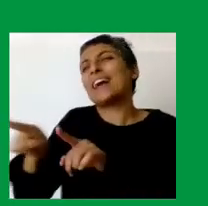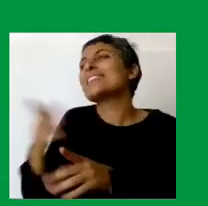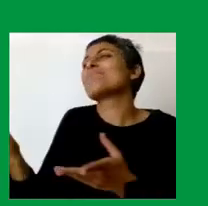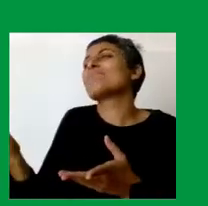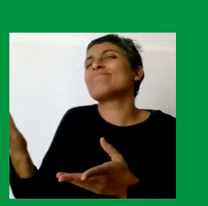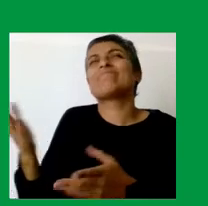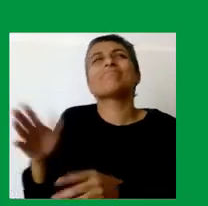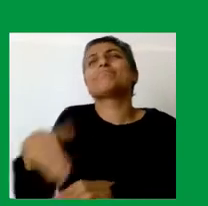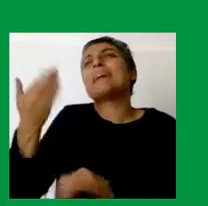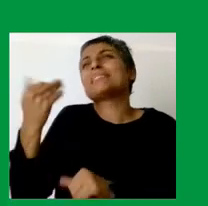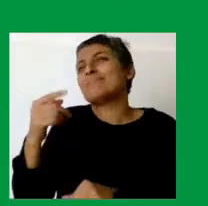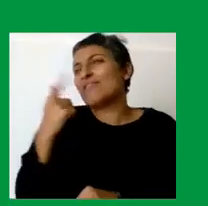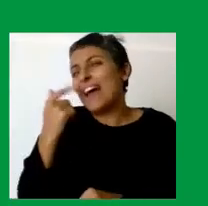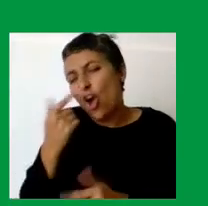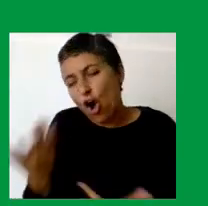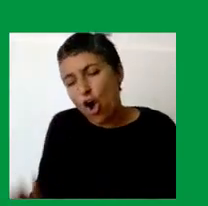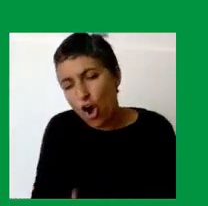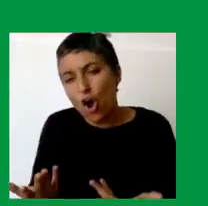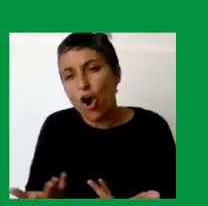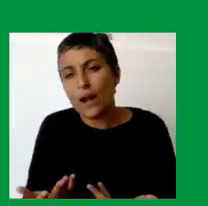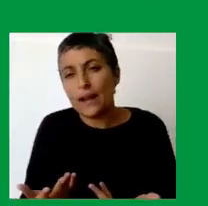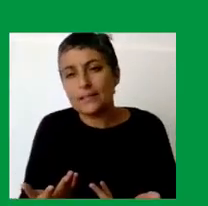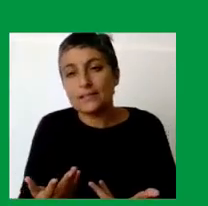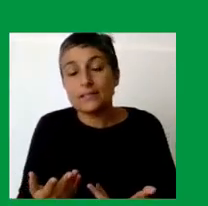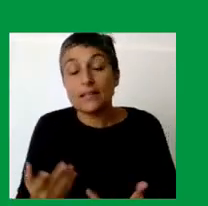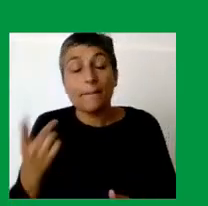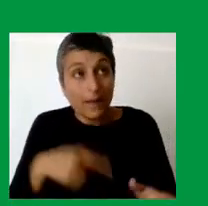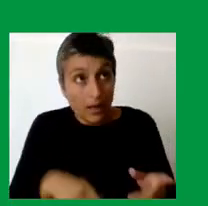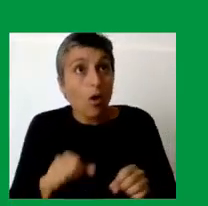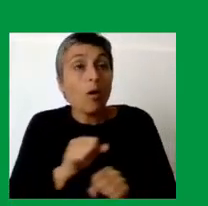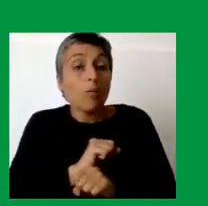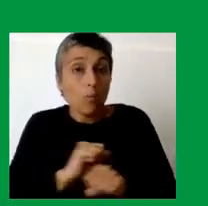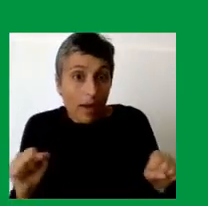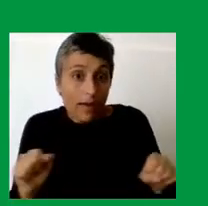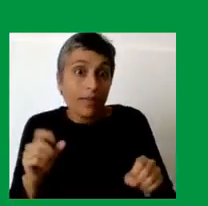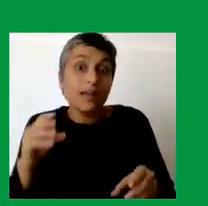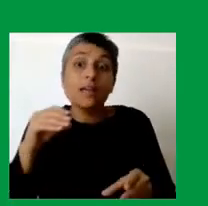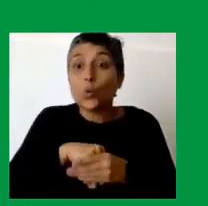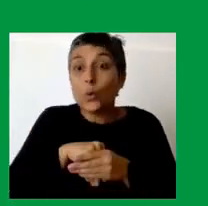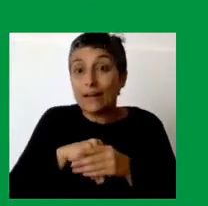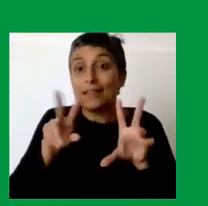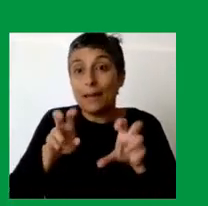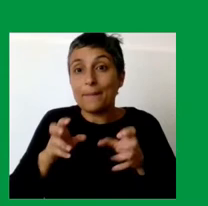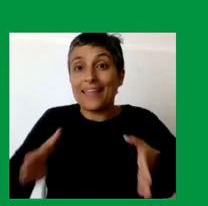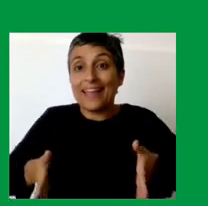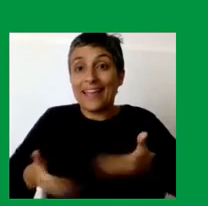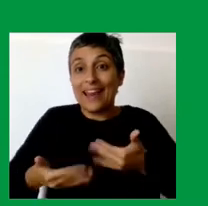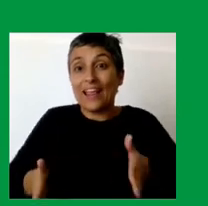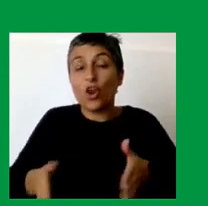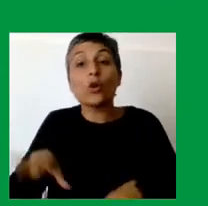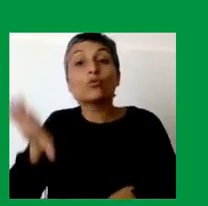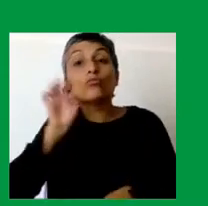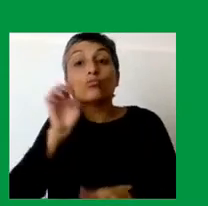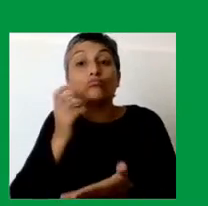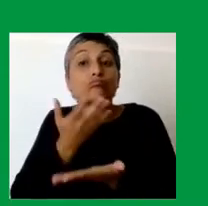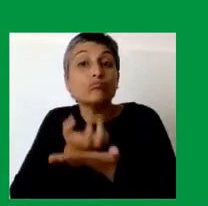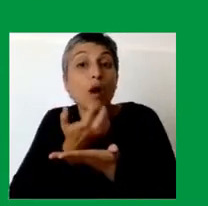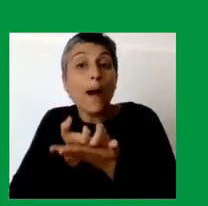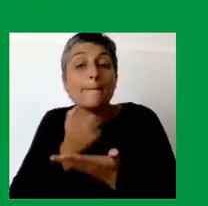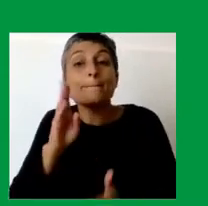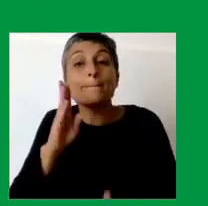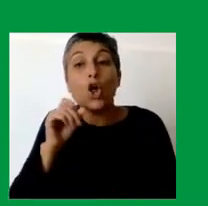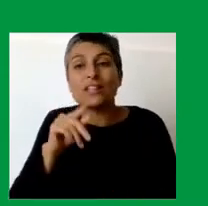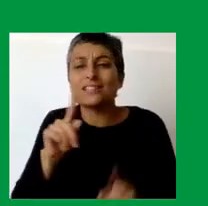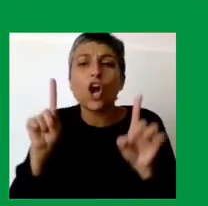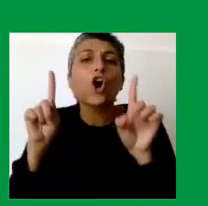varones. La perspectiva de género es muy importante y la podemos incluir en algo tan simple como este podcast, corto, formato breve,